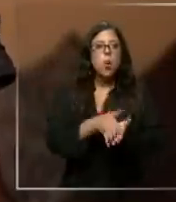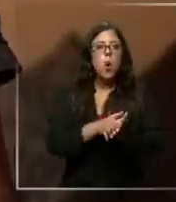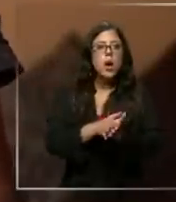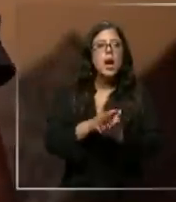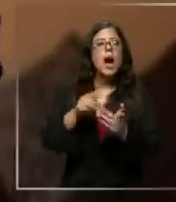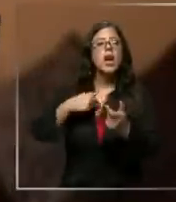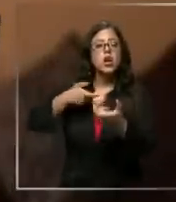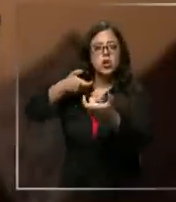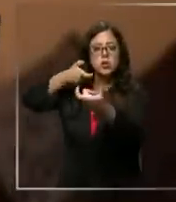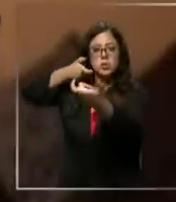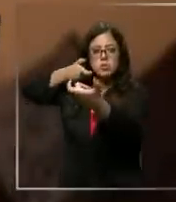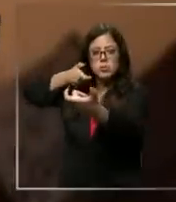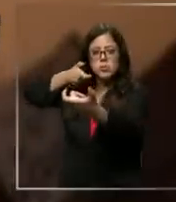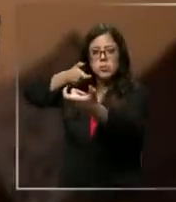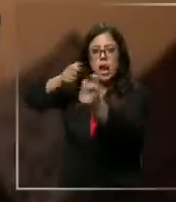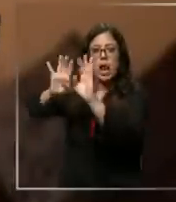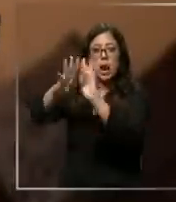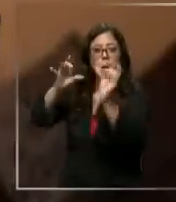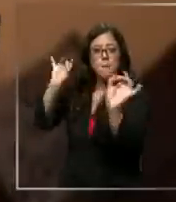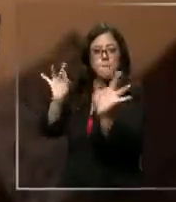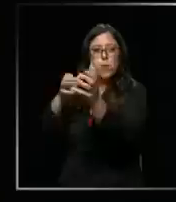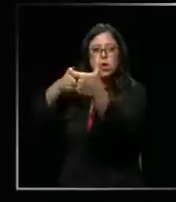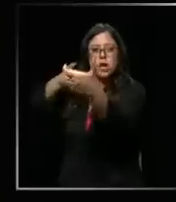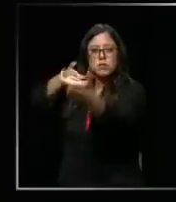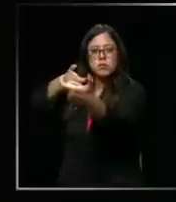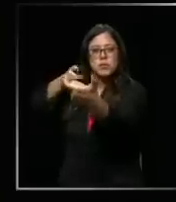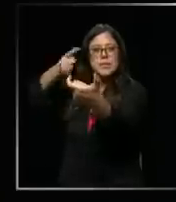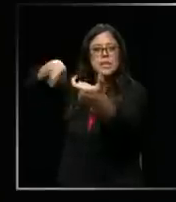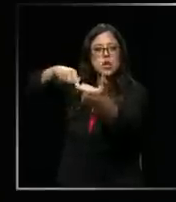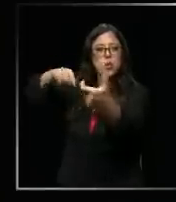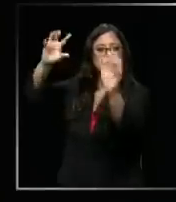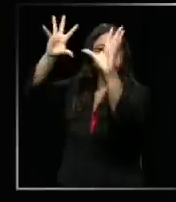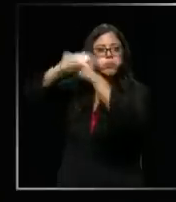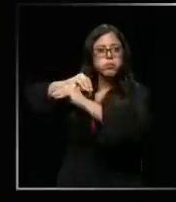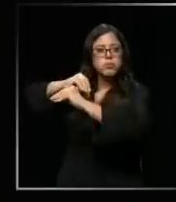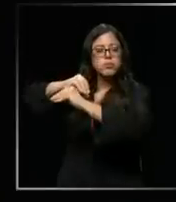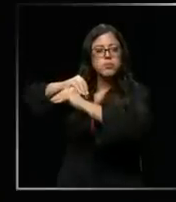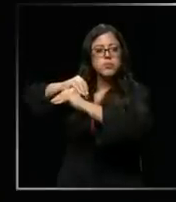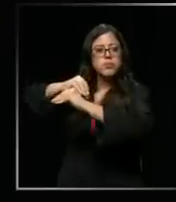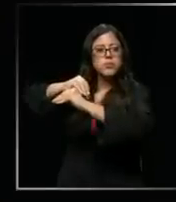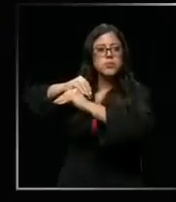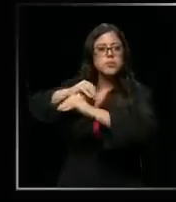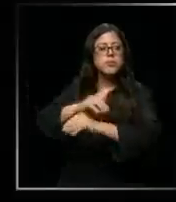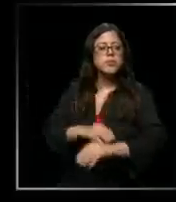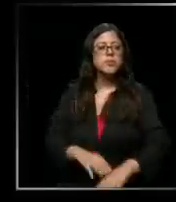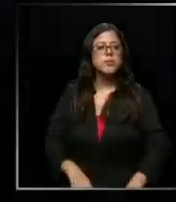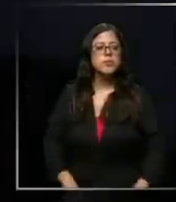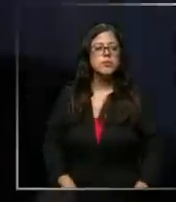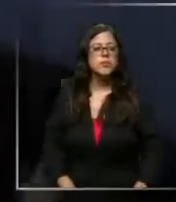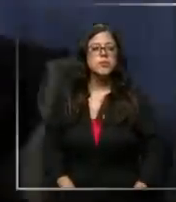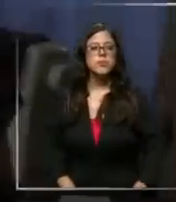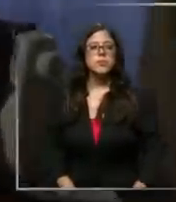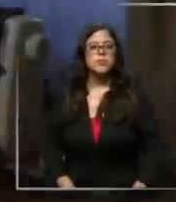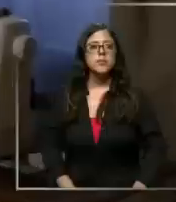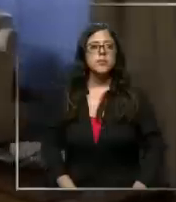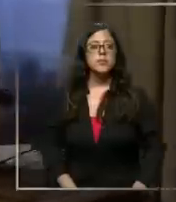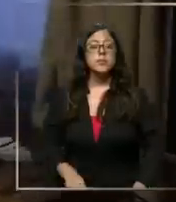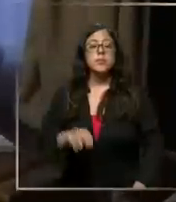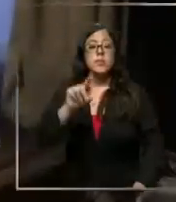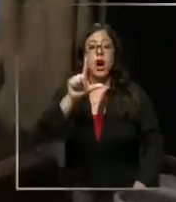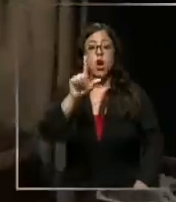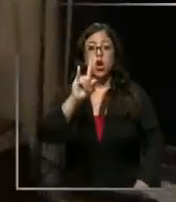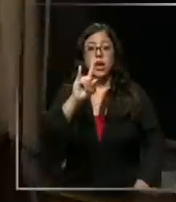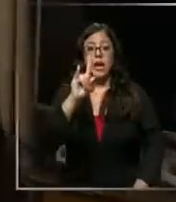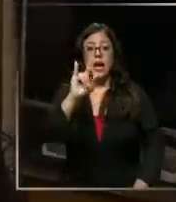hay alma hacia la puerta por si acaso habían salido y apagar la luz se devolvieron la dinámica que Luis